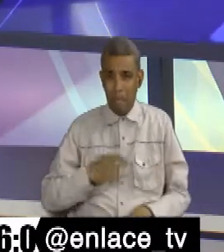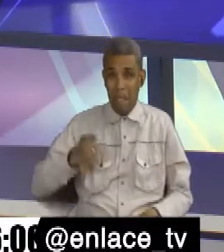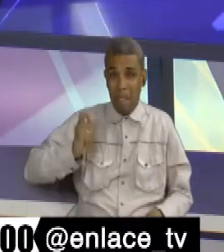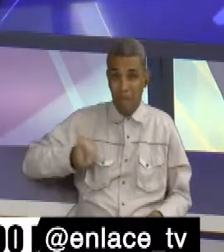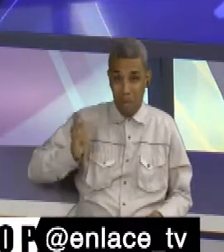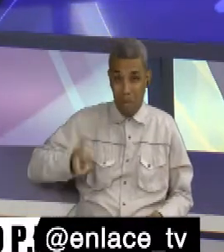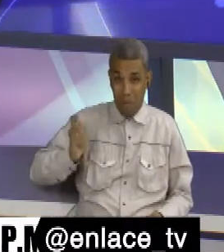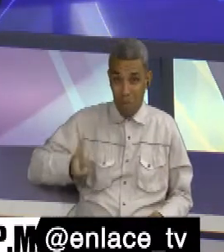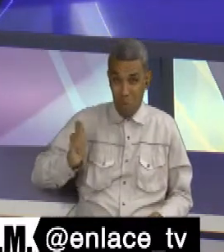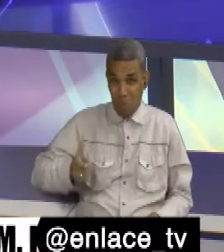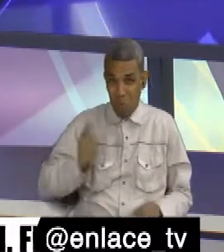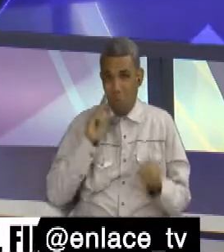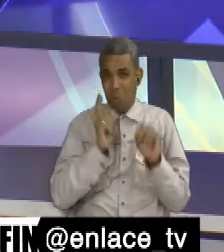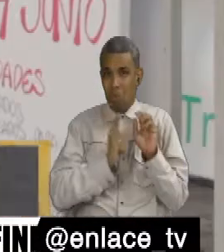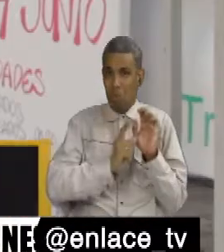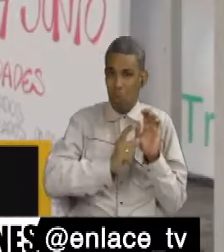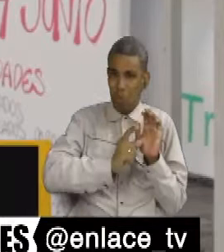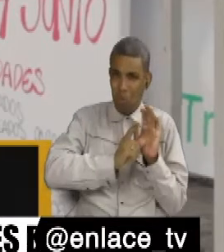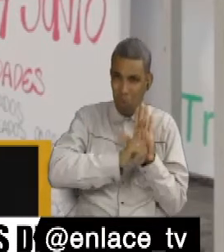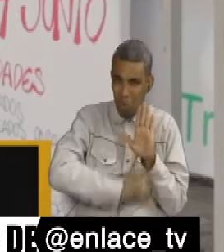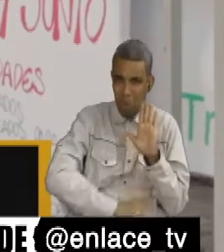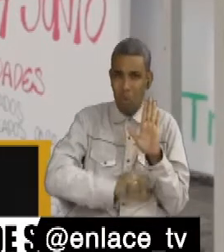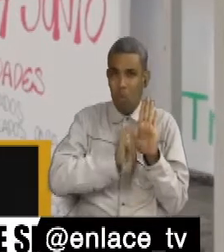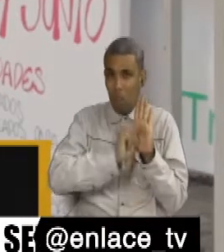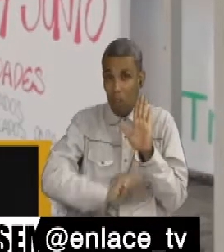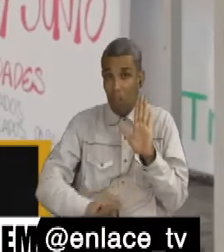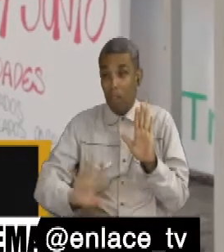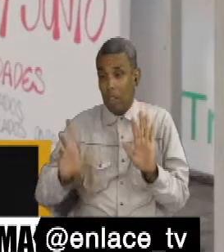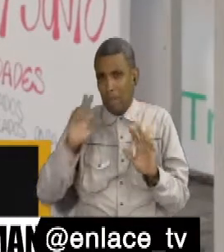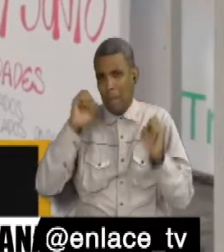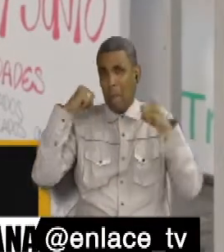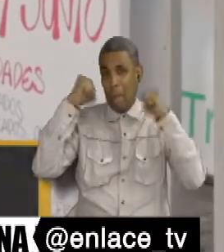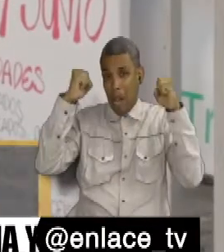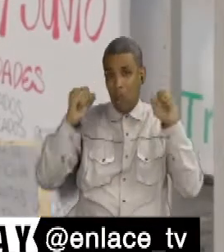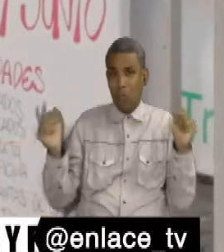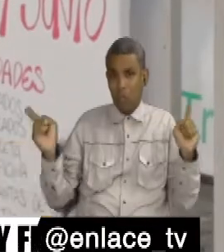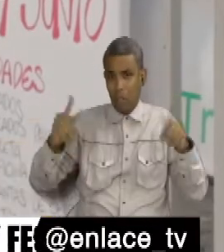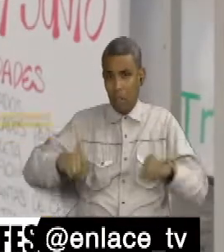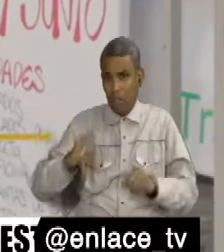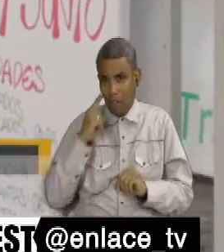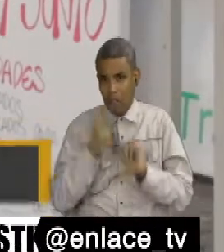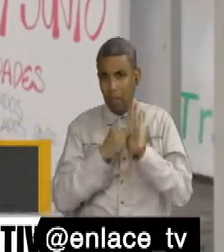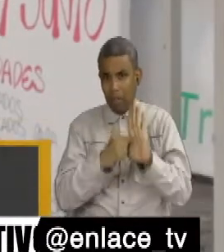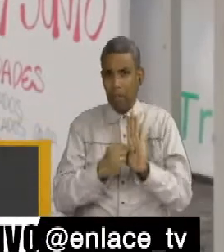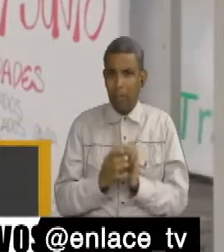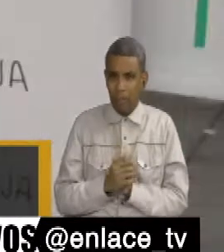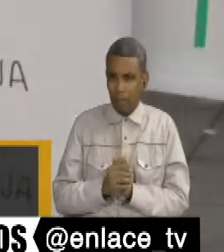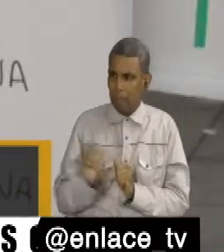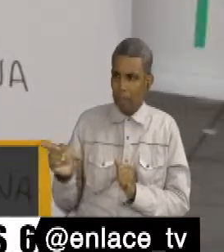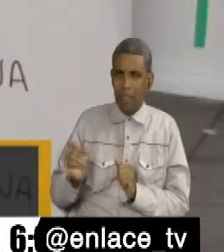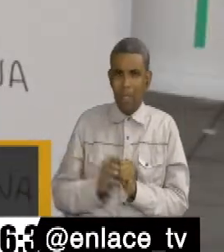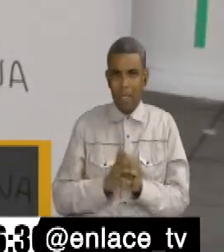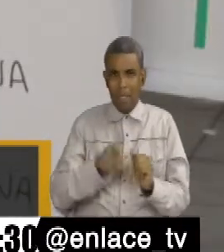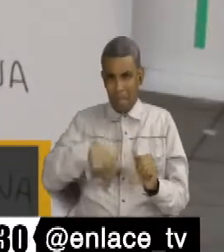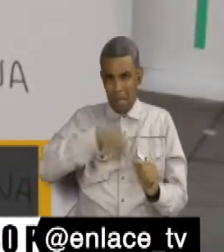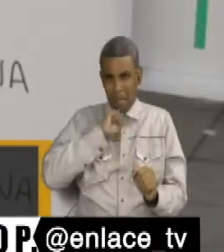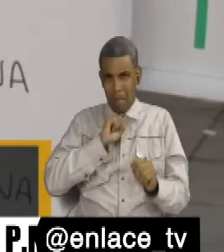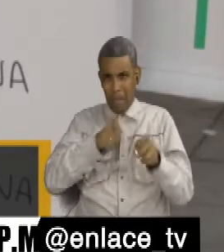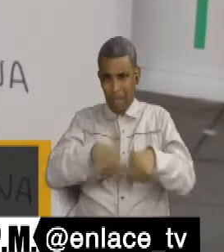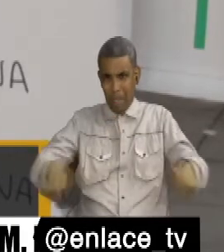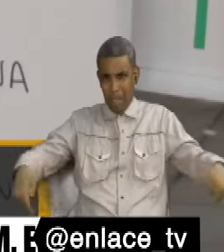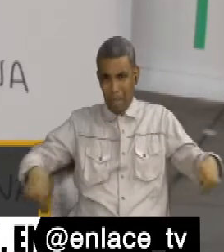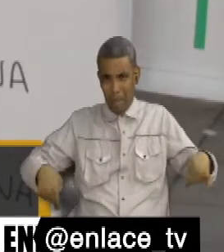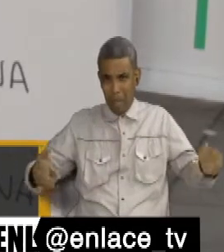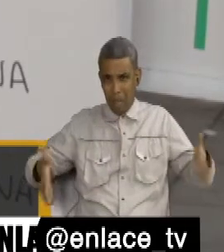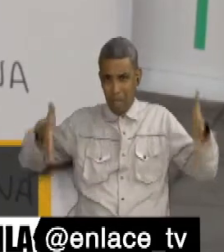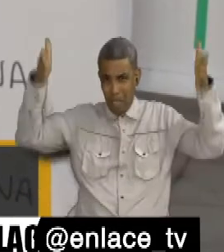estatal. Solo actos urgentes están siendo atendidos en el Palacio de Justicia. Los empleados de la rama judicial se unieron